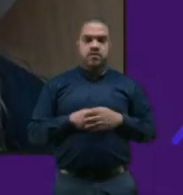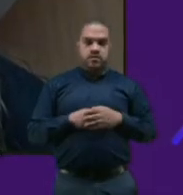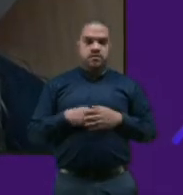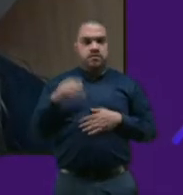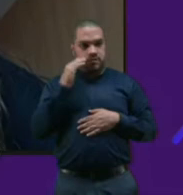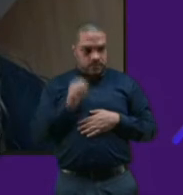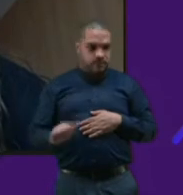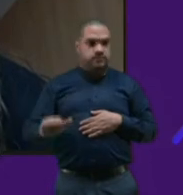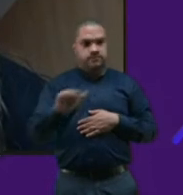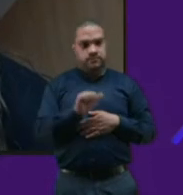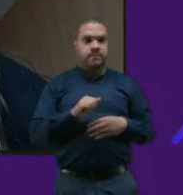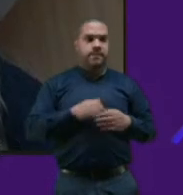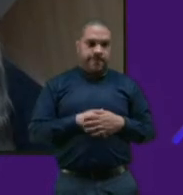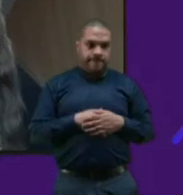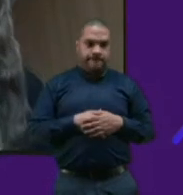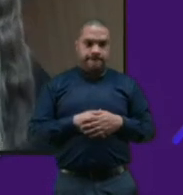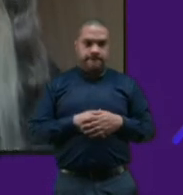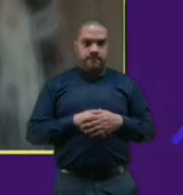poquito eso.